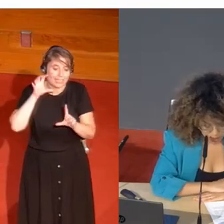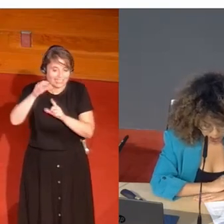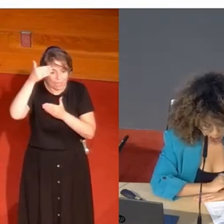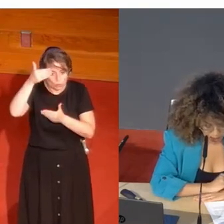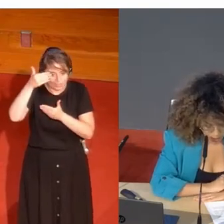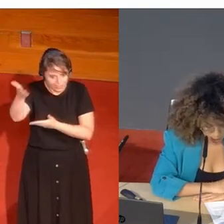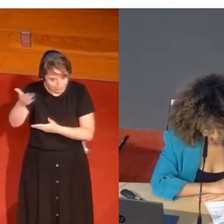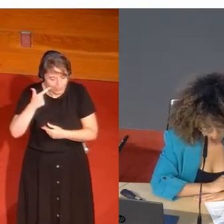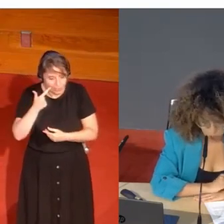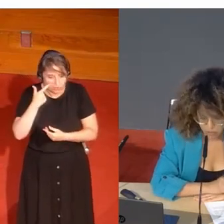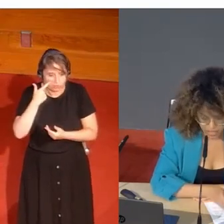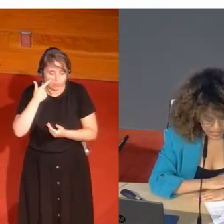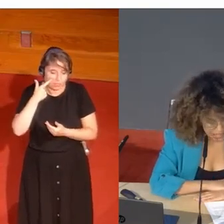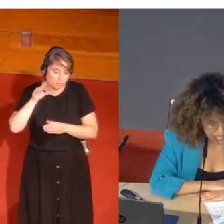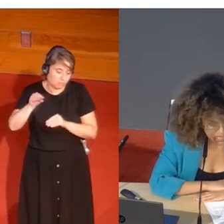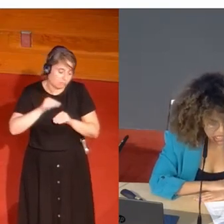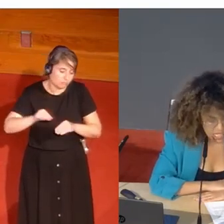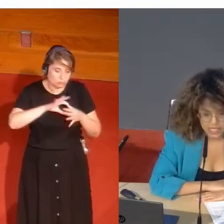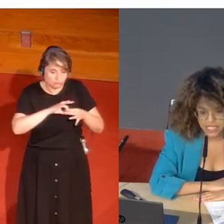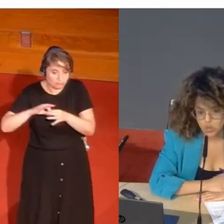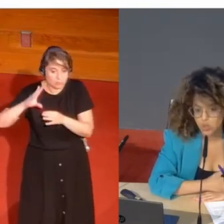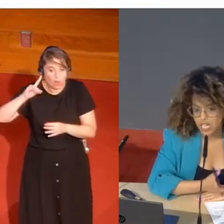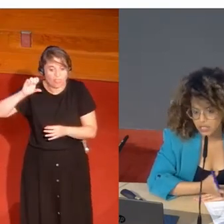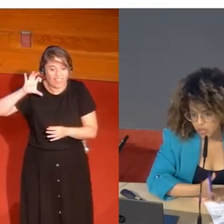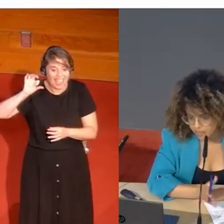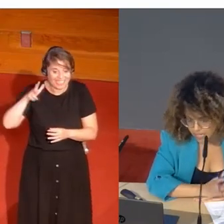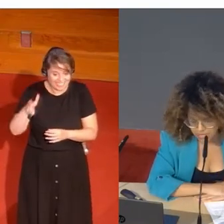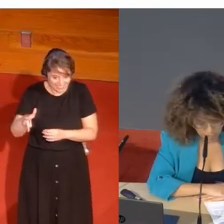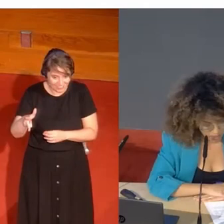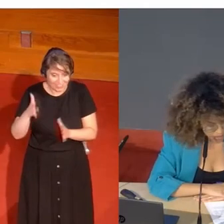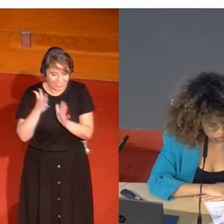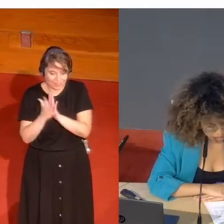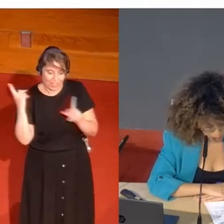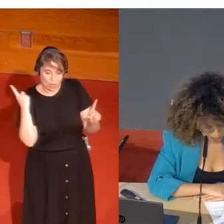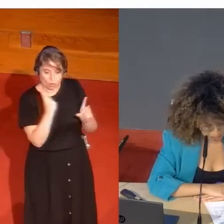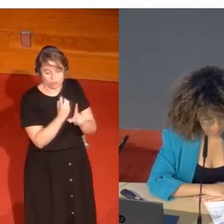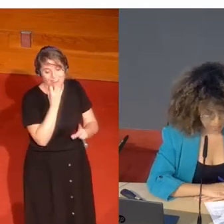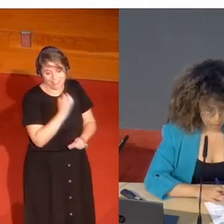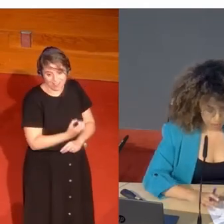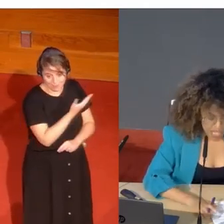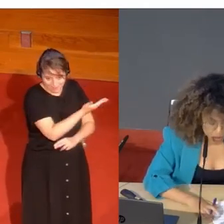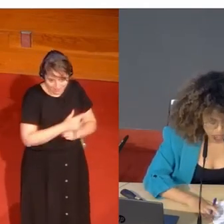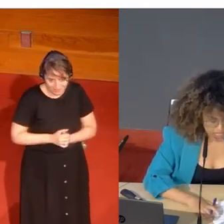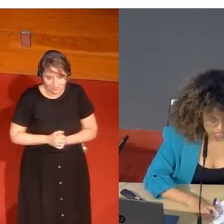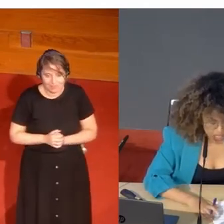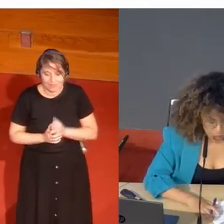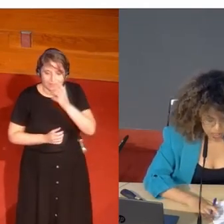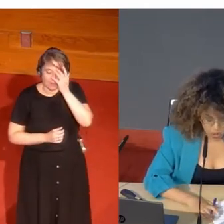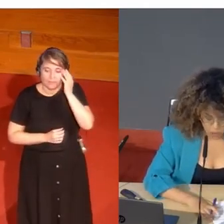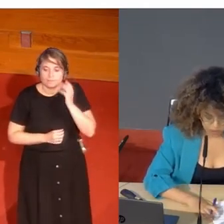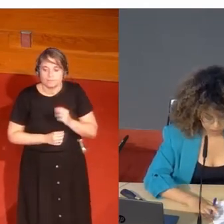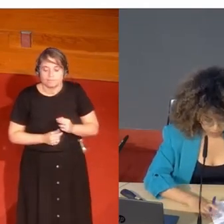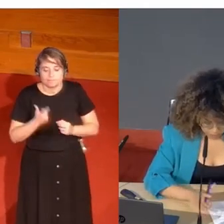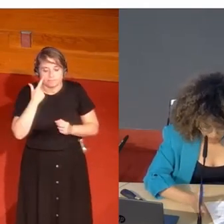islámico de eh jorsan una filial del daesh y que es una de los rivales de de los talibanes Entonces en